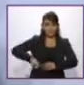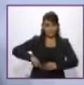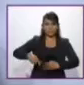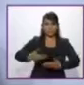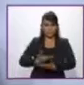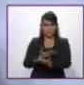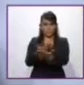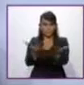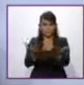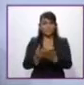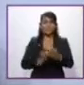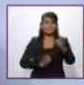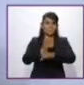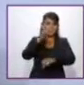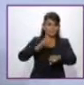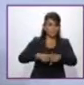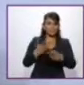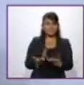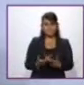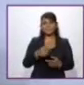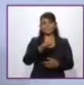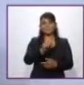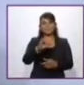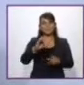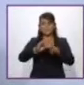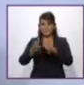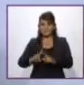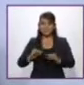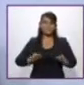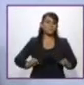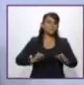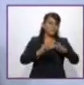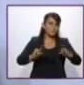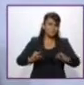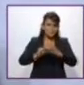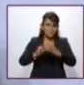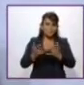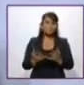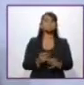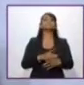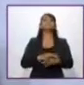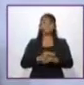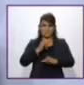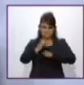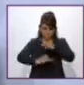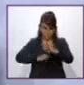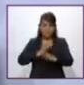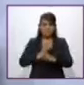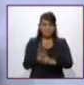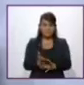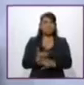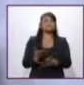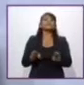civil estatal y la sociedad civil y las instituciones internacionales.